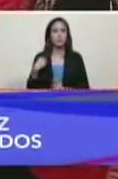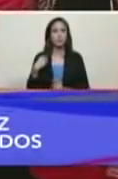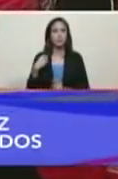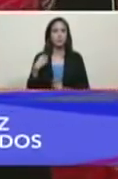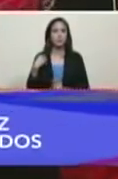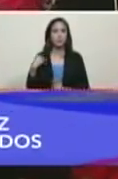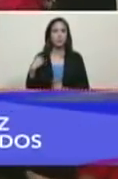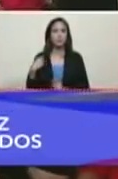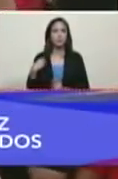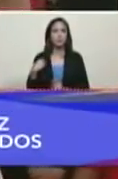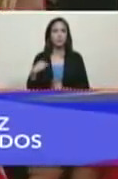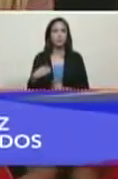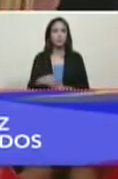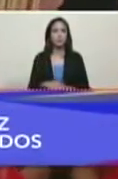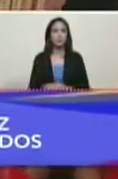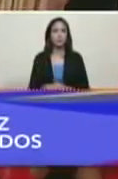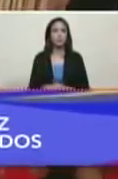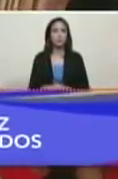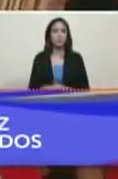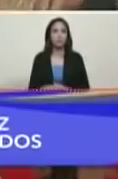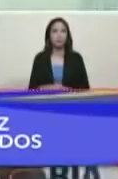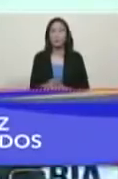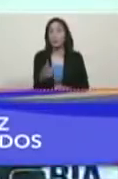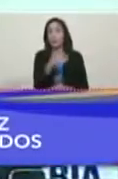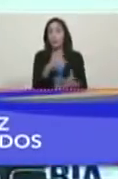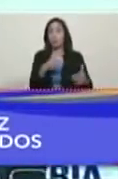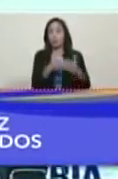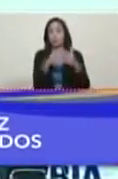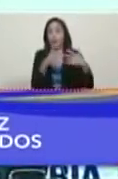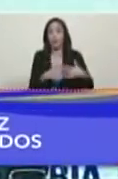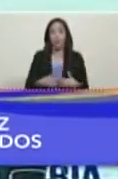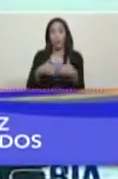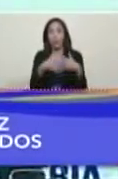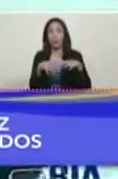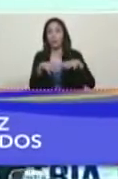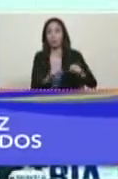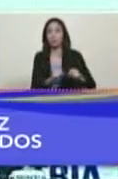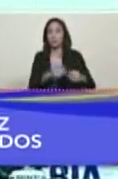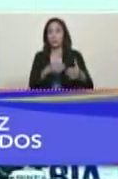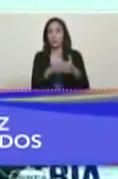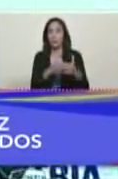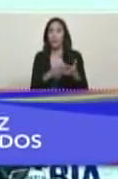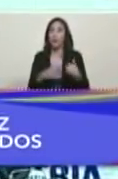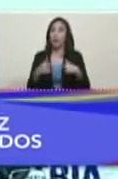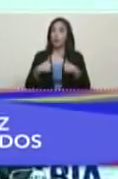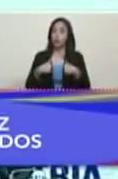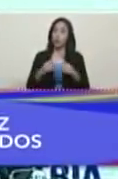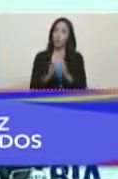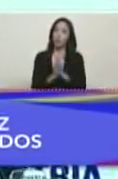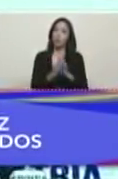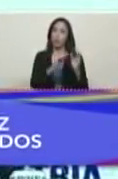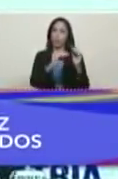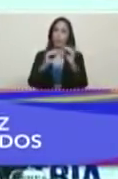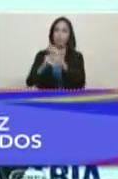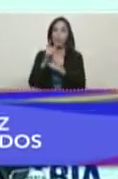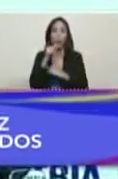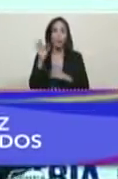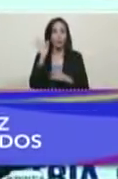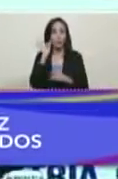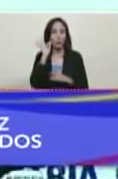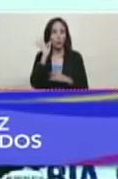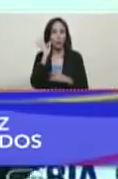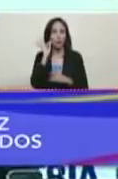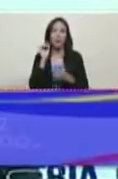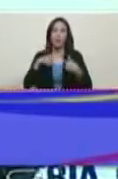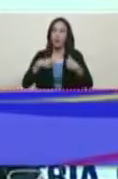Es una agresión extranjera. Y yo llamo a todos los venezolanos y venezolanas que